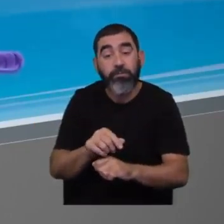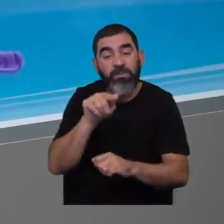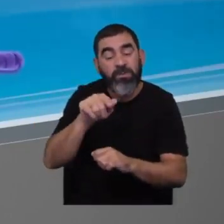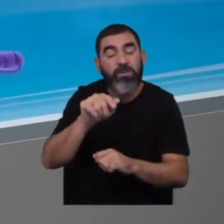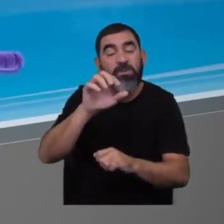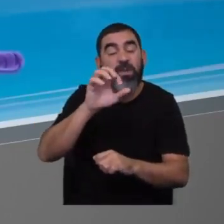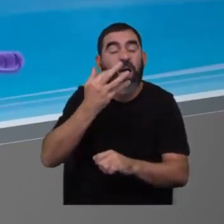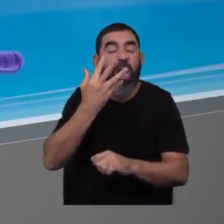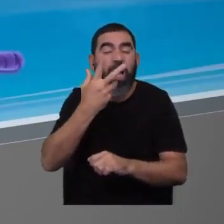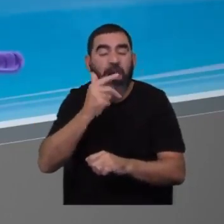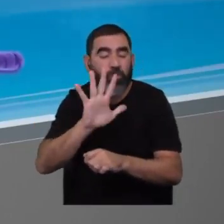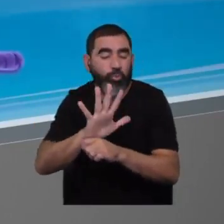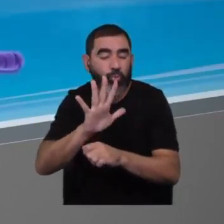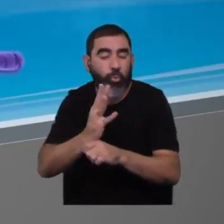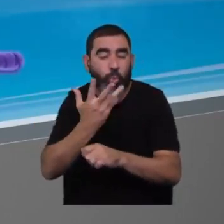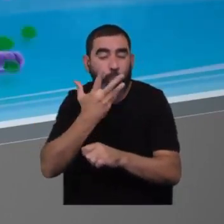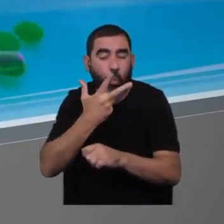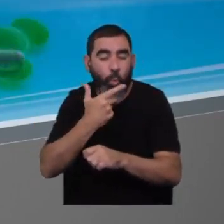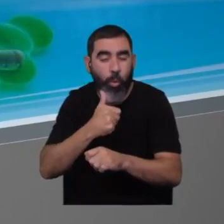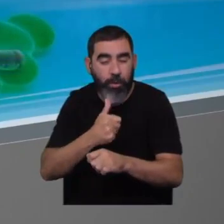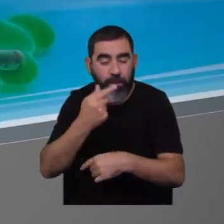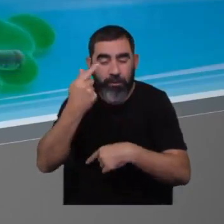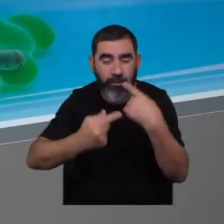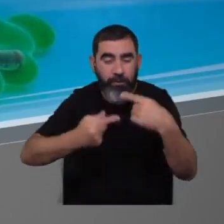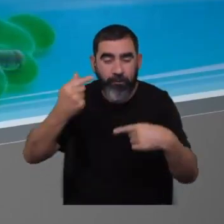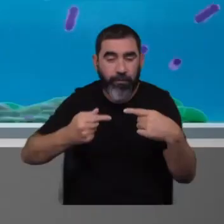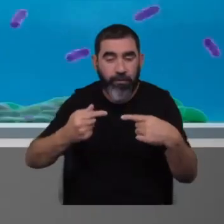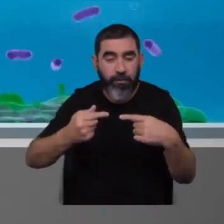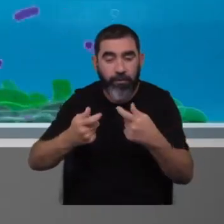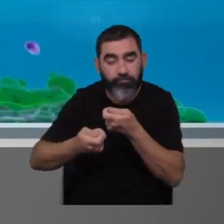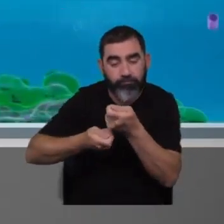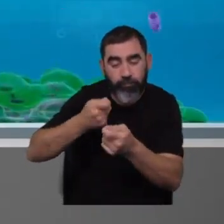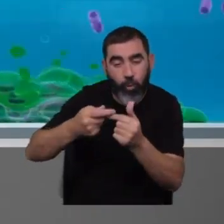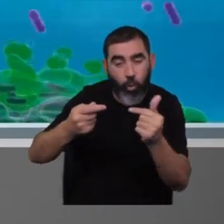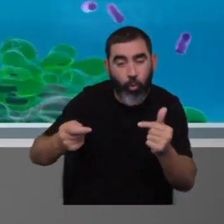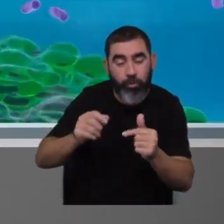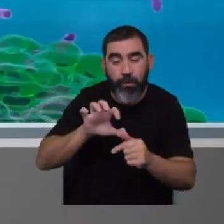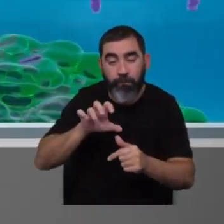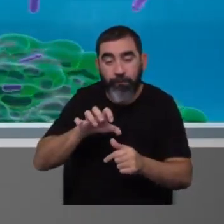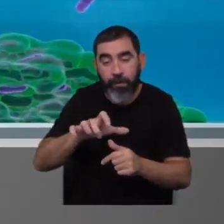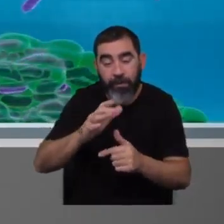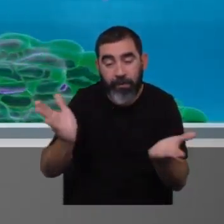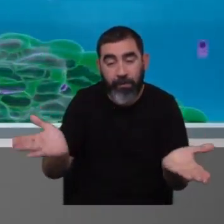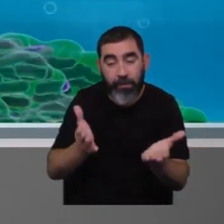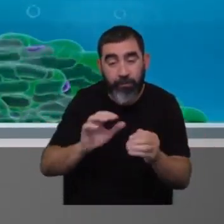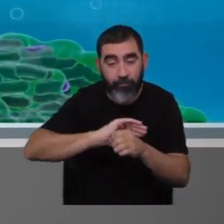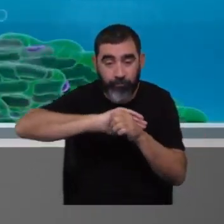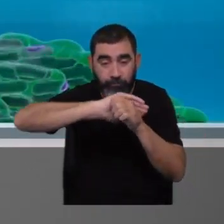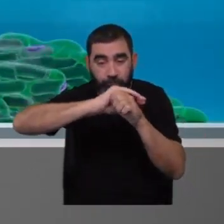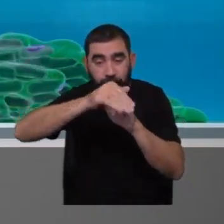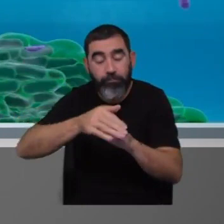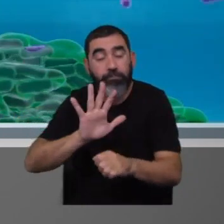son azúcares, son proteínas, son distintos compuestos que estas bacterias producen, y esa capa es